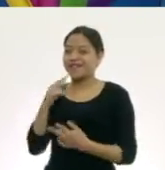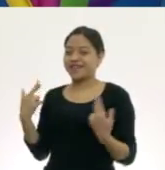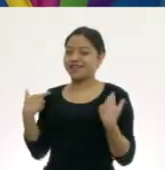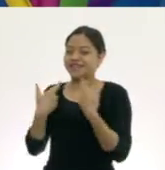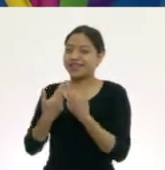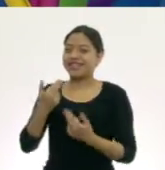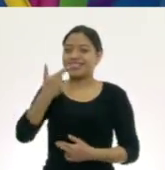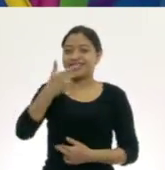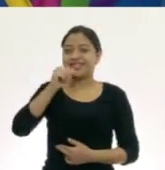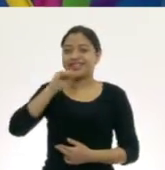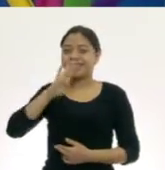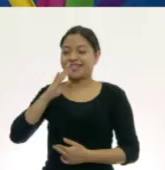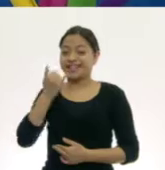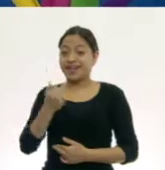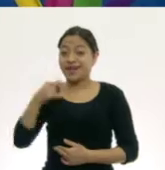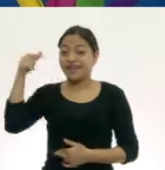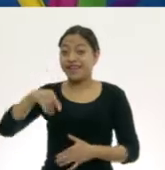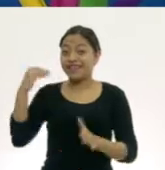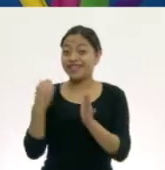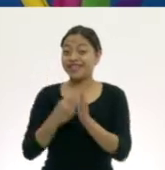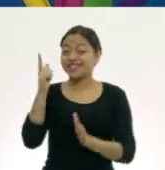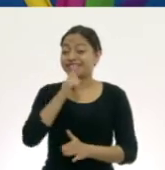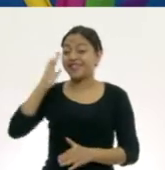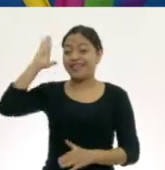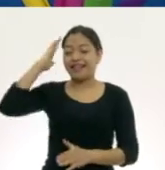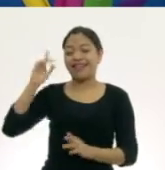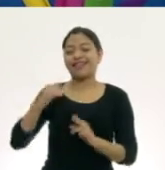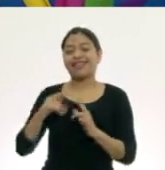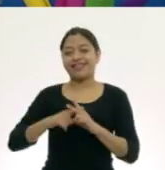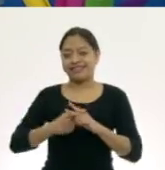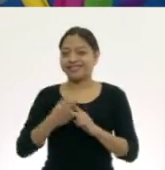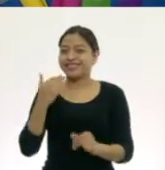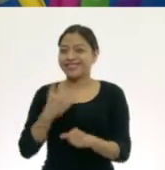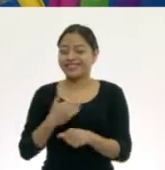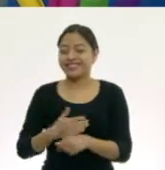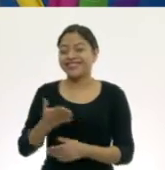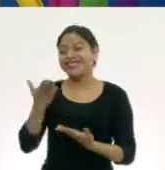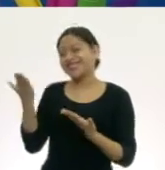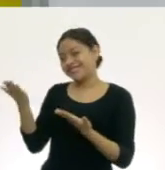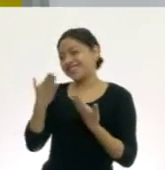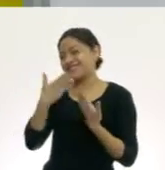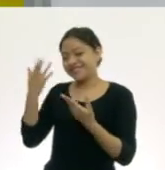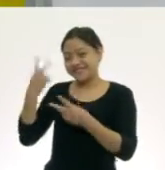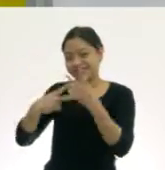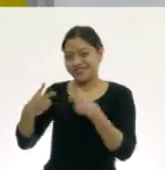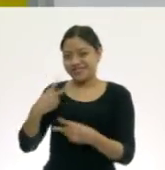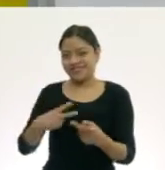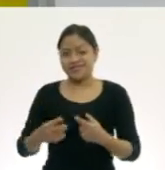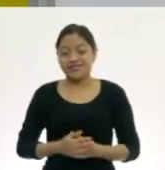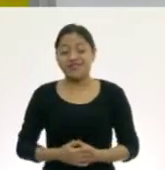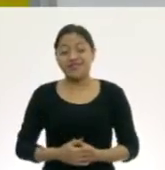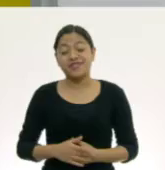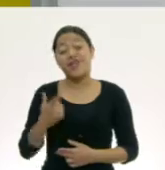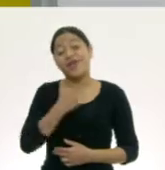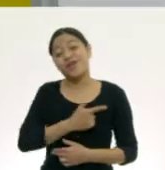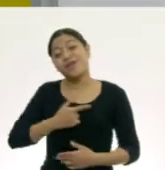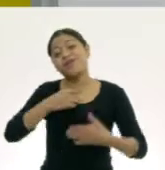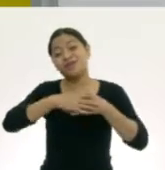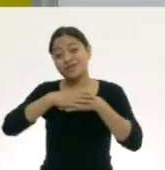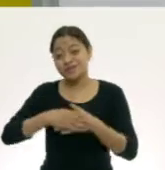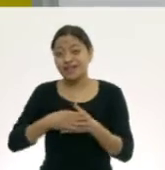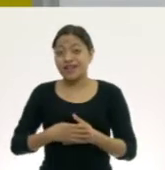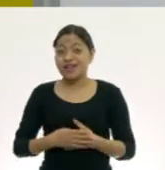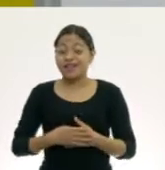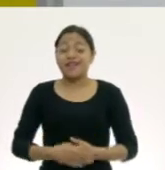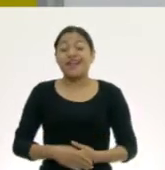porque su sesión de lengua materna va a comenzar ahora. Maestra, bienvenida. Buenos días, María, qué gusto saludarte.